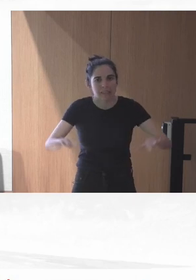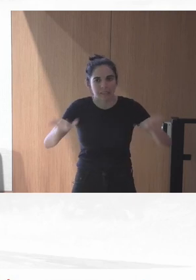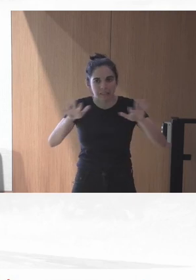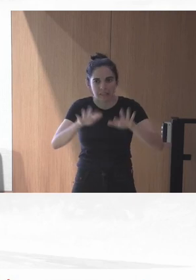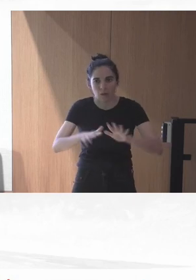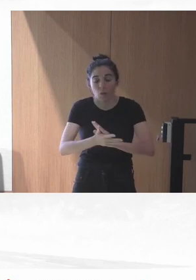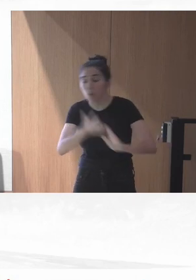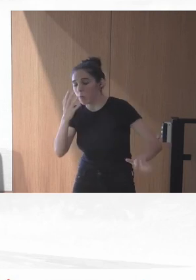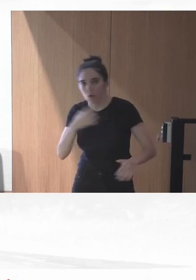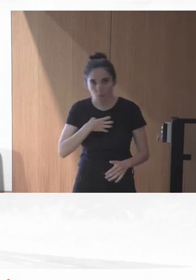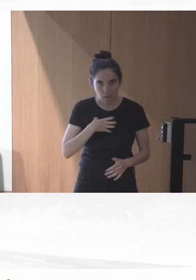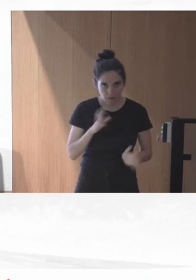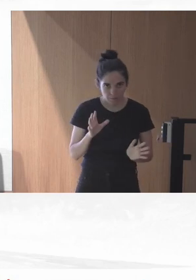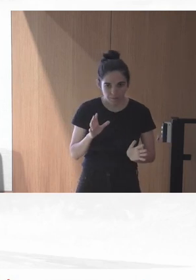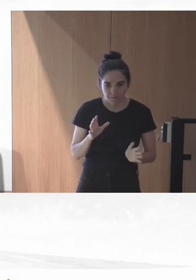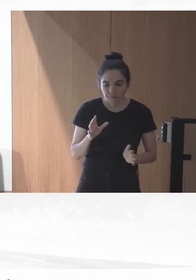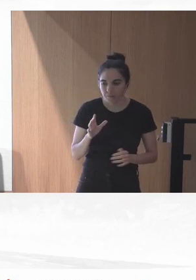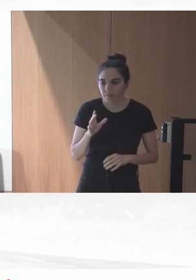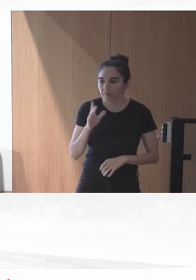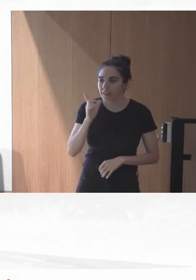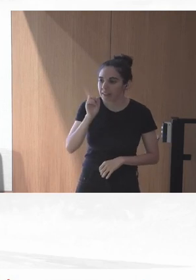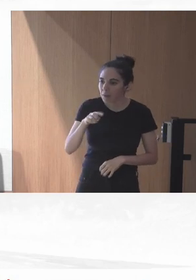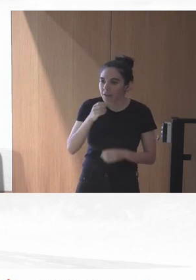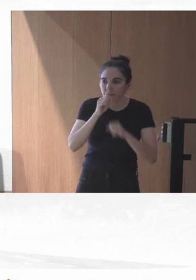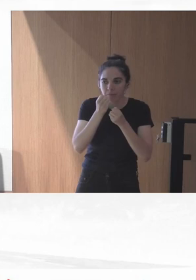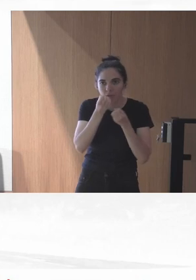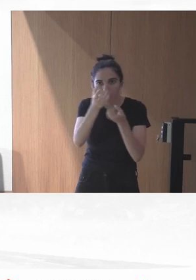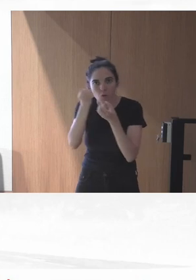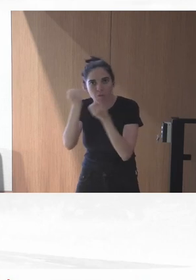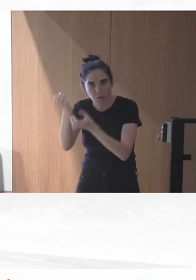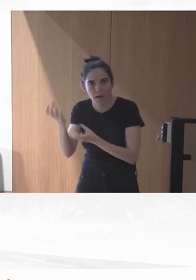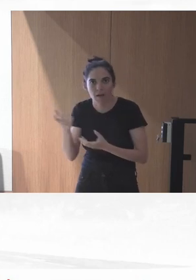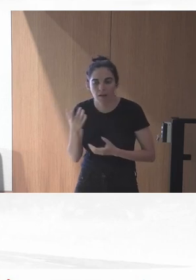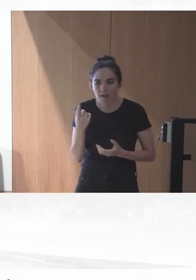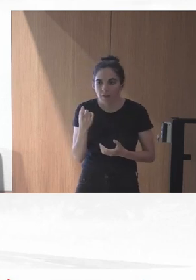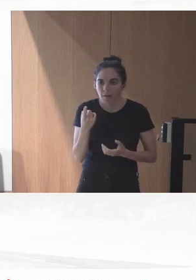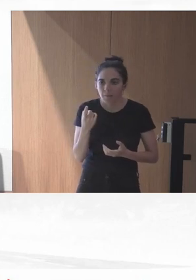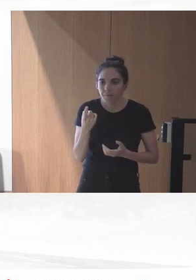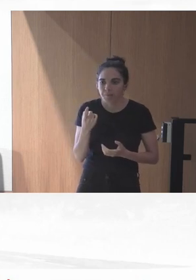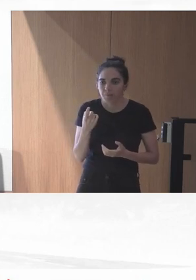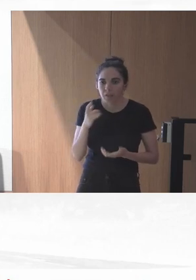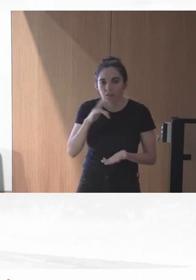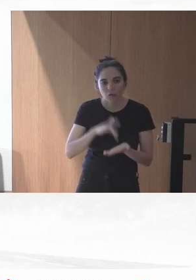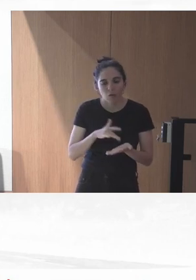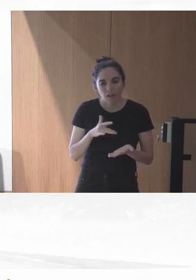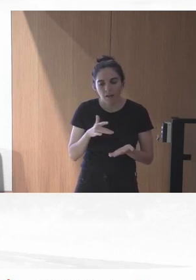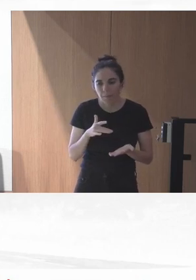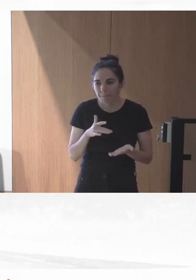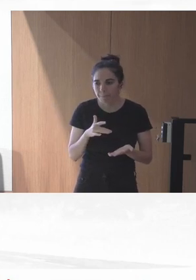ir demasiado rápido. También fue muy necesario informar que se detectaron